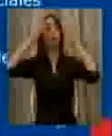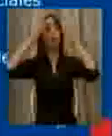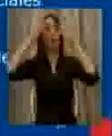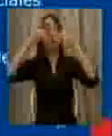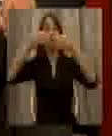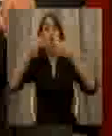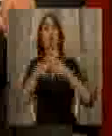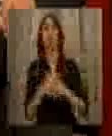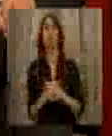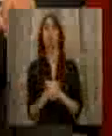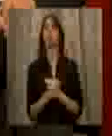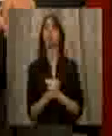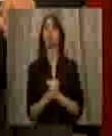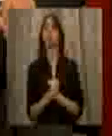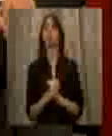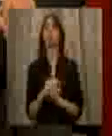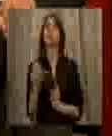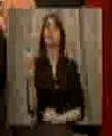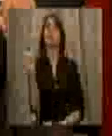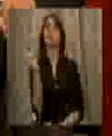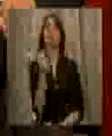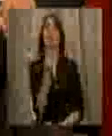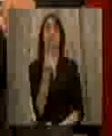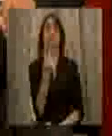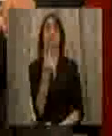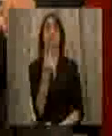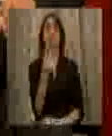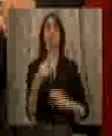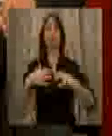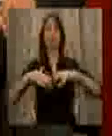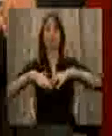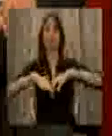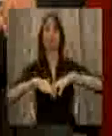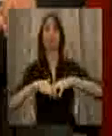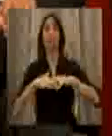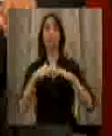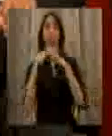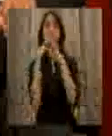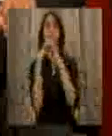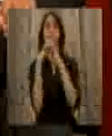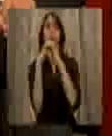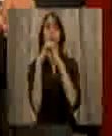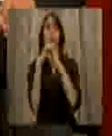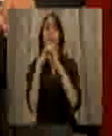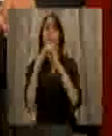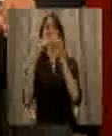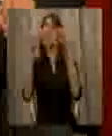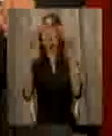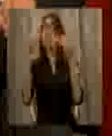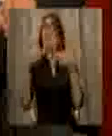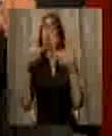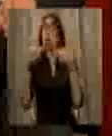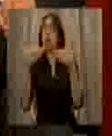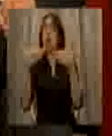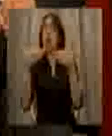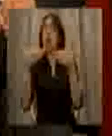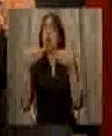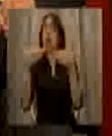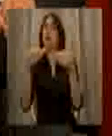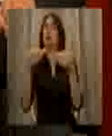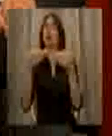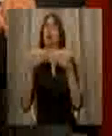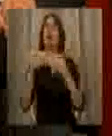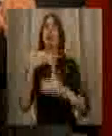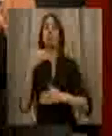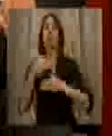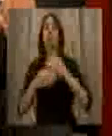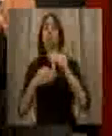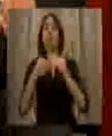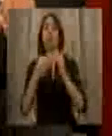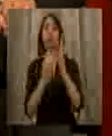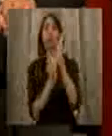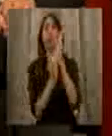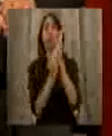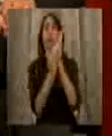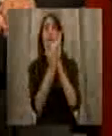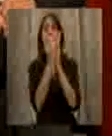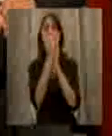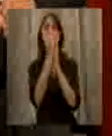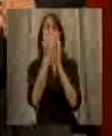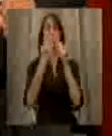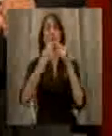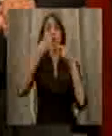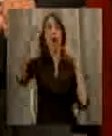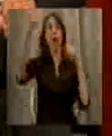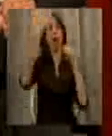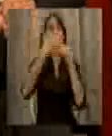abocados. En segundo lugar, tenemos que consolidar y asegurar la estabilidad en el proceso de crecimiento de